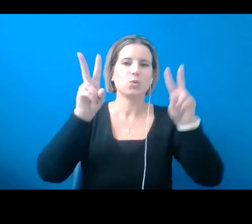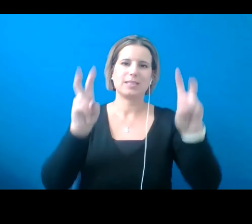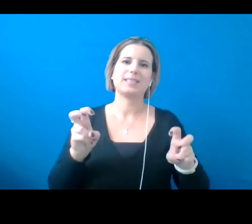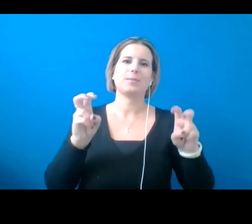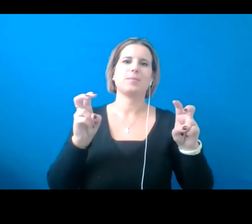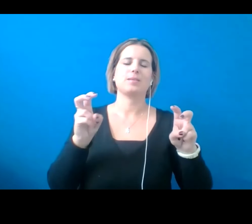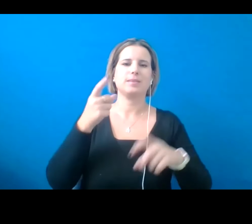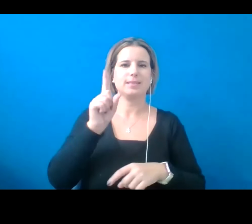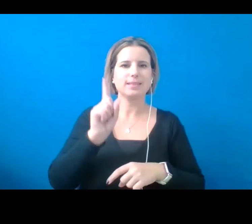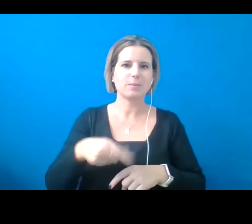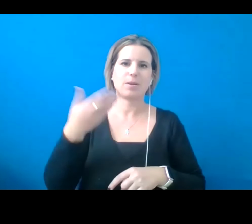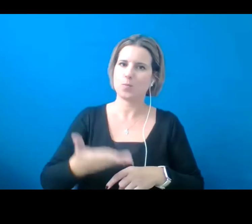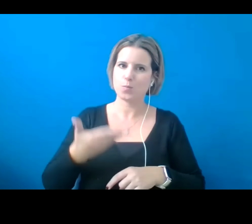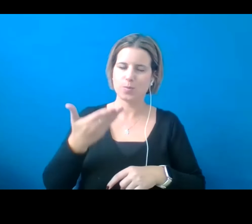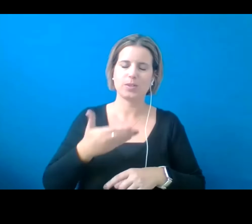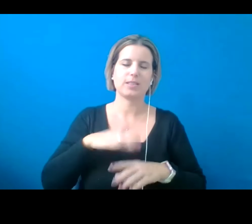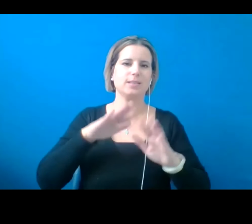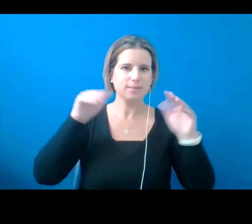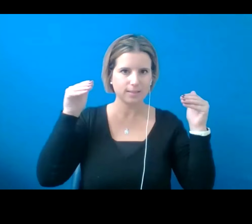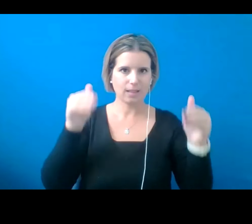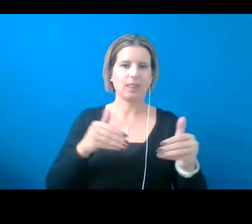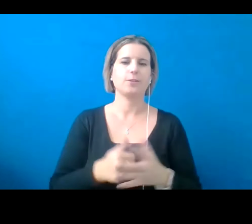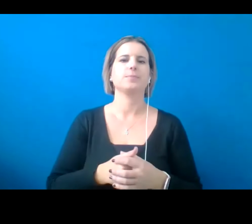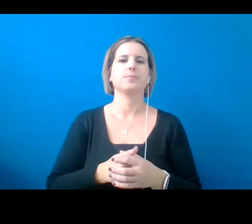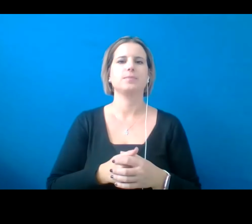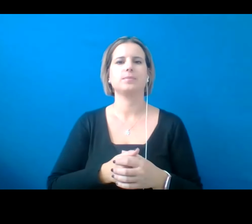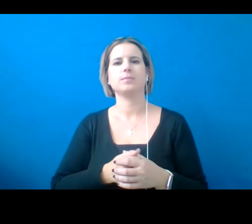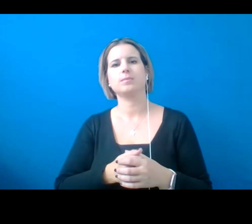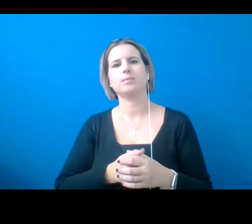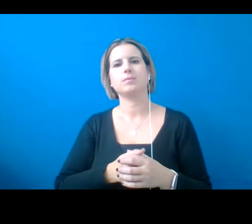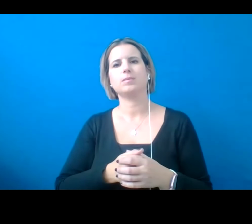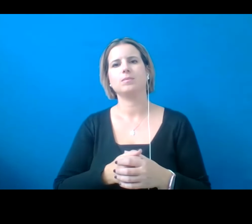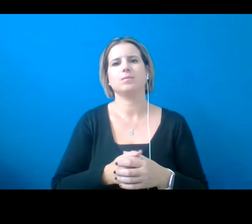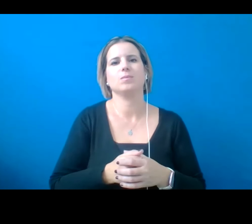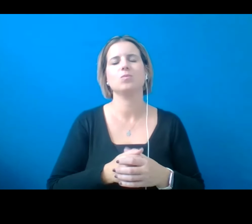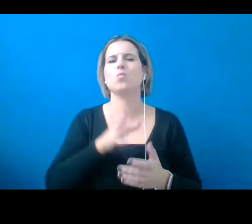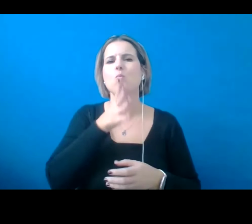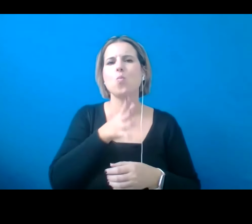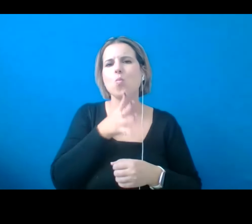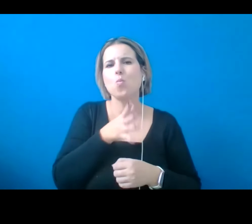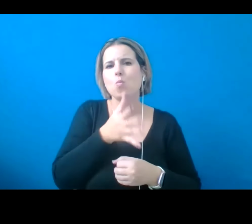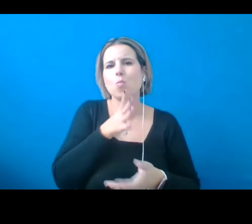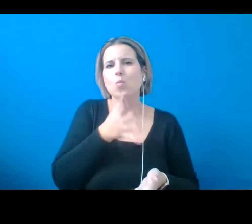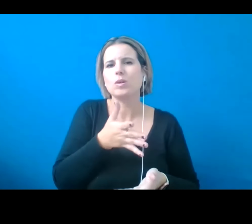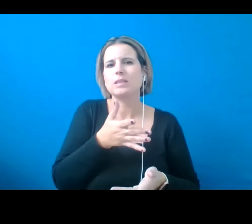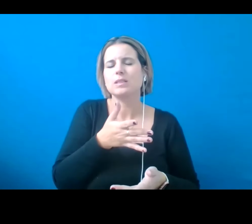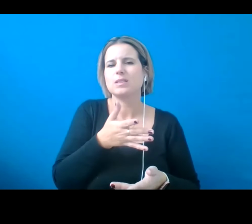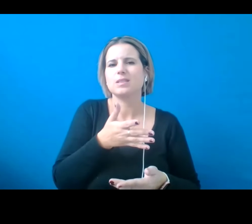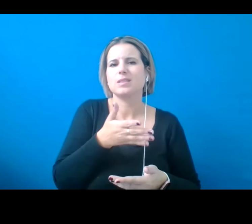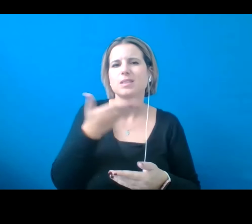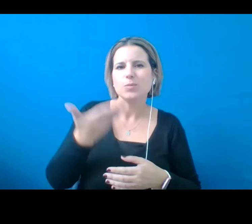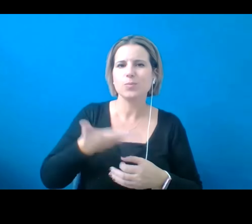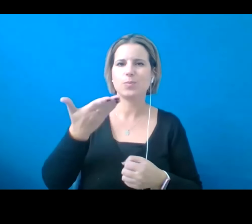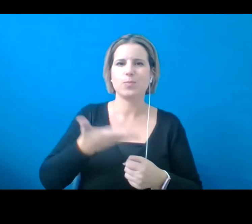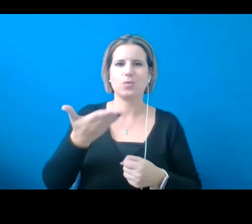importante trabajarlas y cuáles son los motivos de consulta fundamentales que nos traen